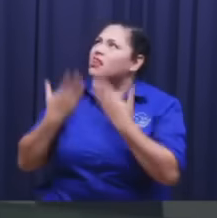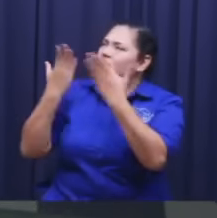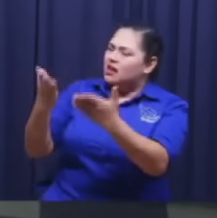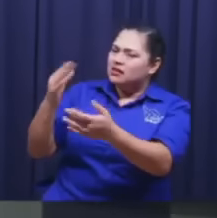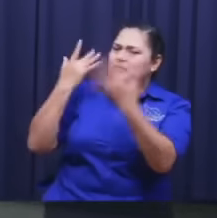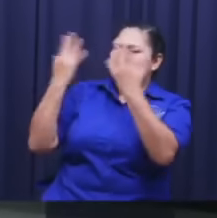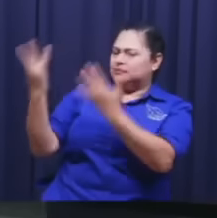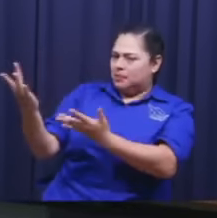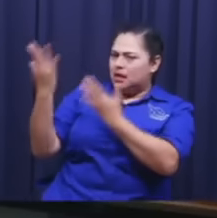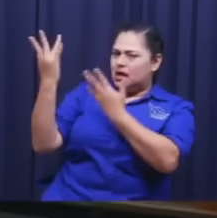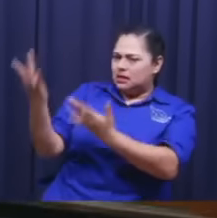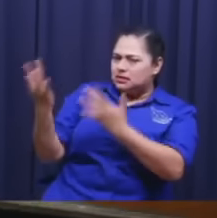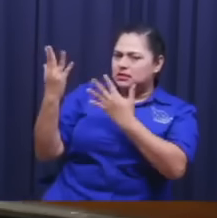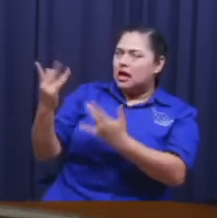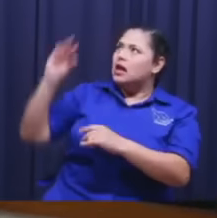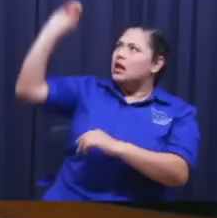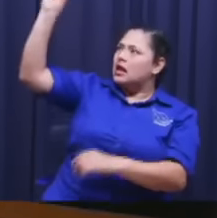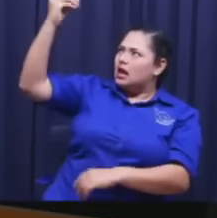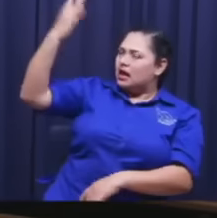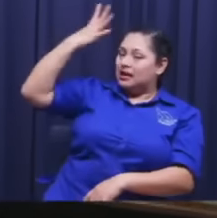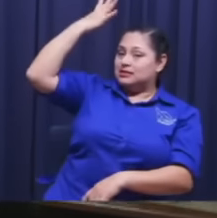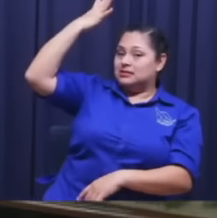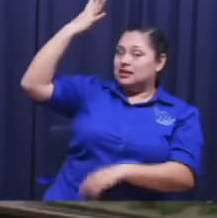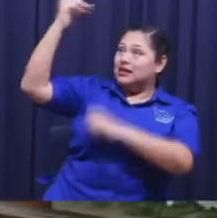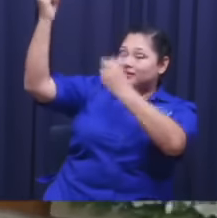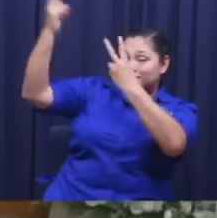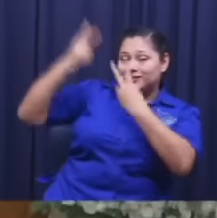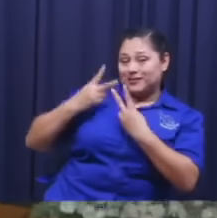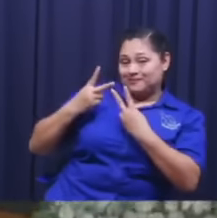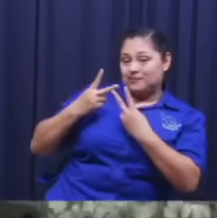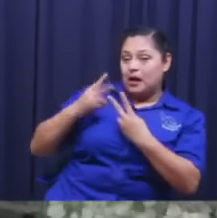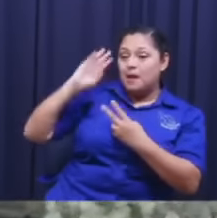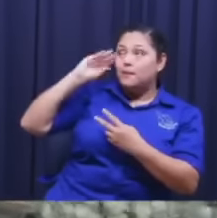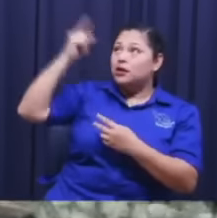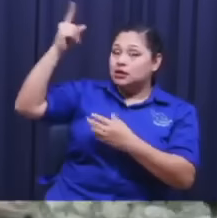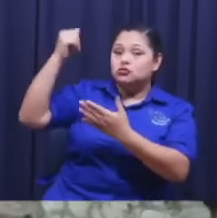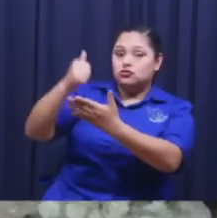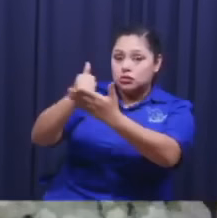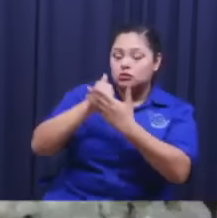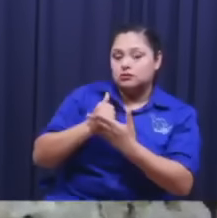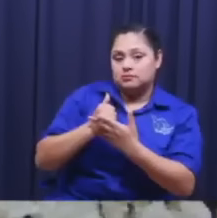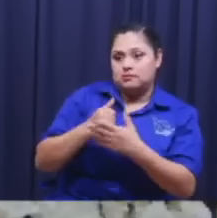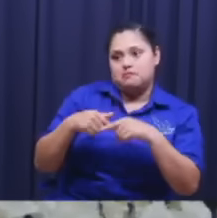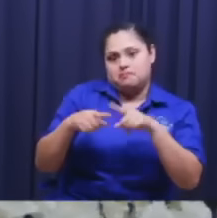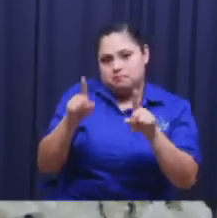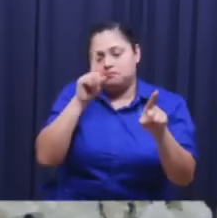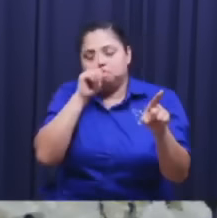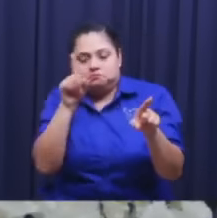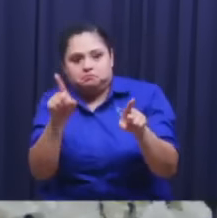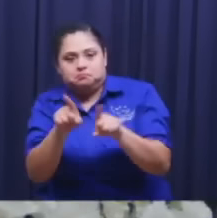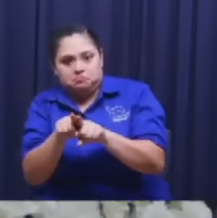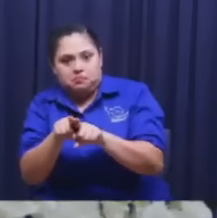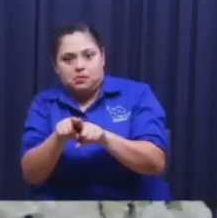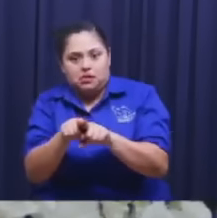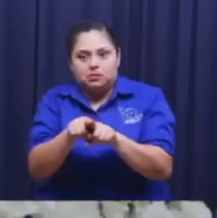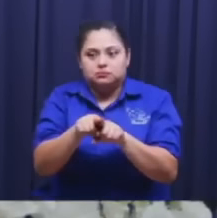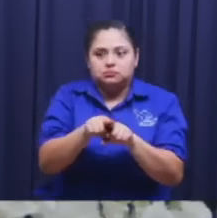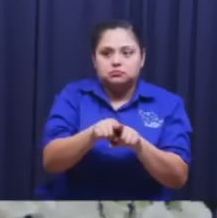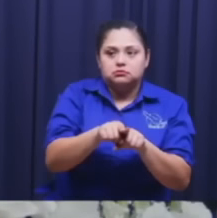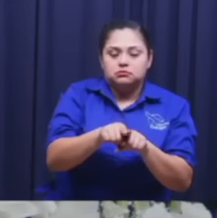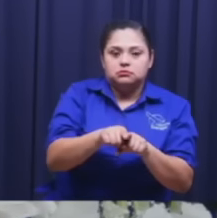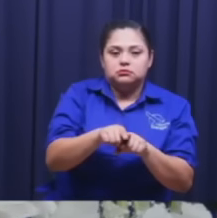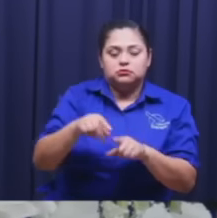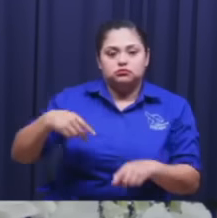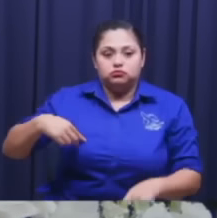en la gracia que vendrá, porque la gracia nos va a ayudar. Pero desde luego, también tenemos un papel que